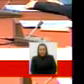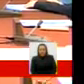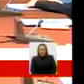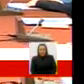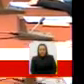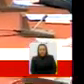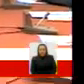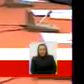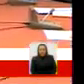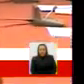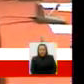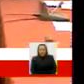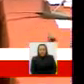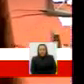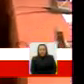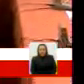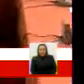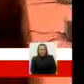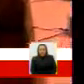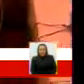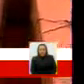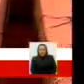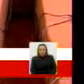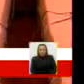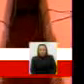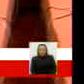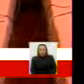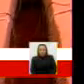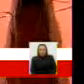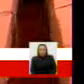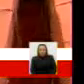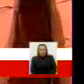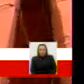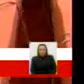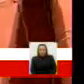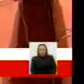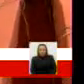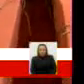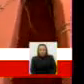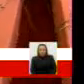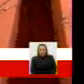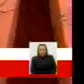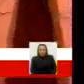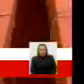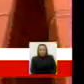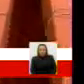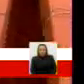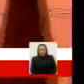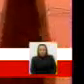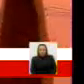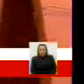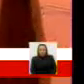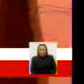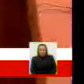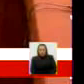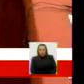pueden tomar el micro como un congresista, como si fuera un congresista, y hacer las preguntas de rigor, ¿no? Si hay una pregunta.